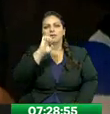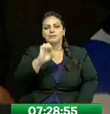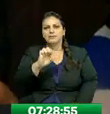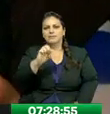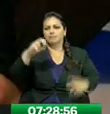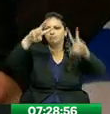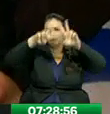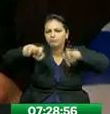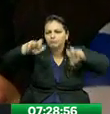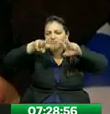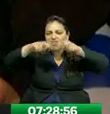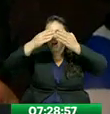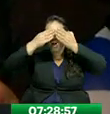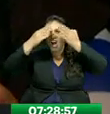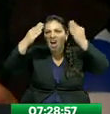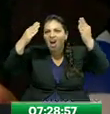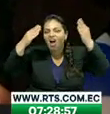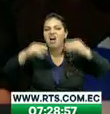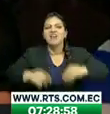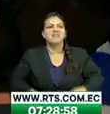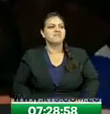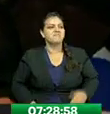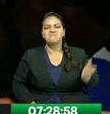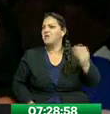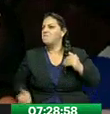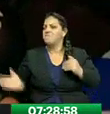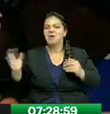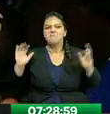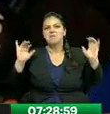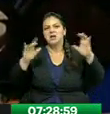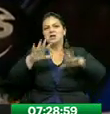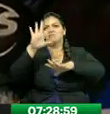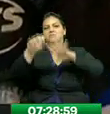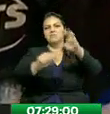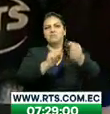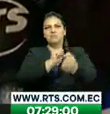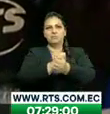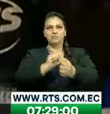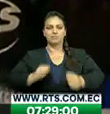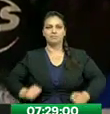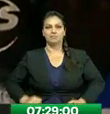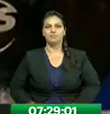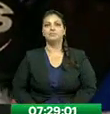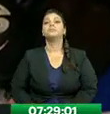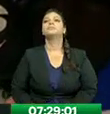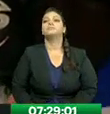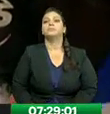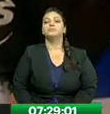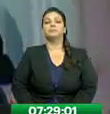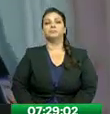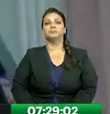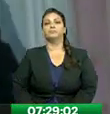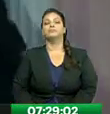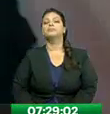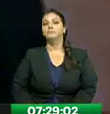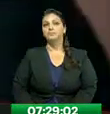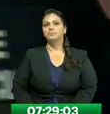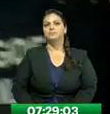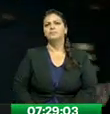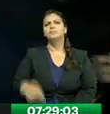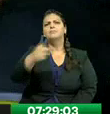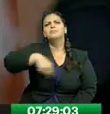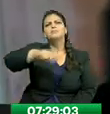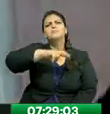ellos ofertaban puestos en la DAC y en varios hospitales a nivel nacional. Dentro de los